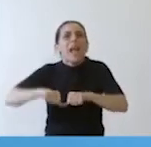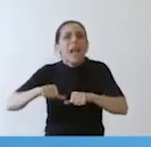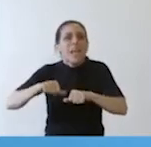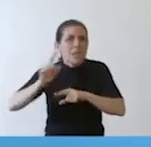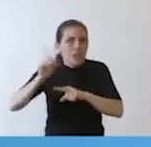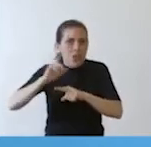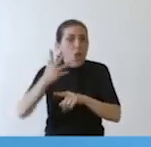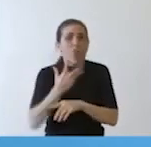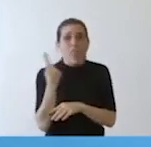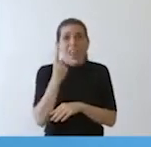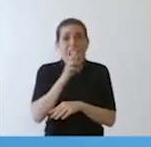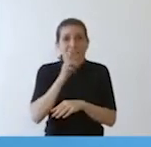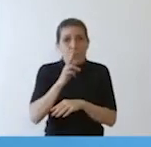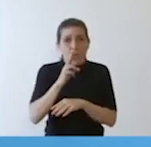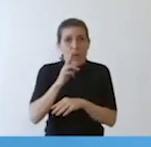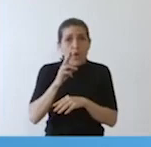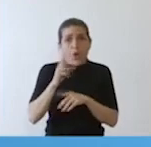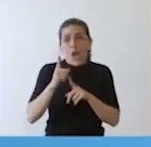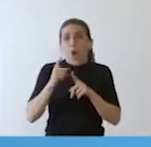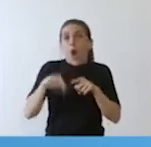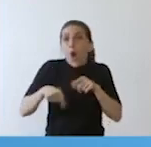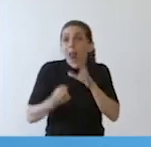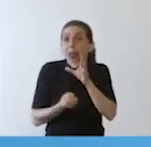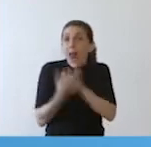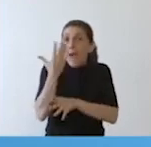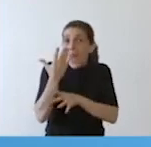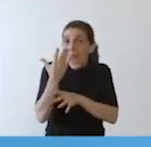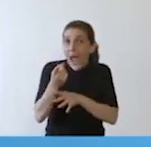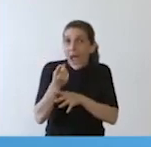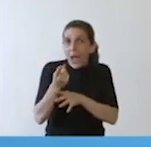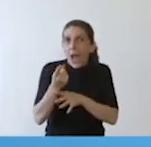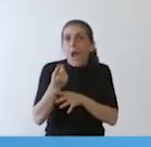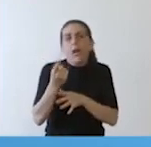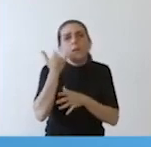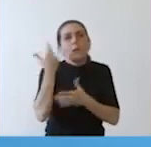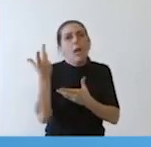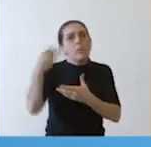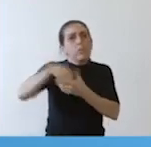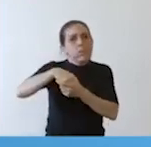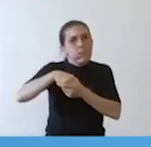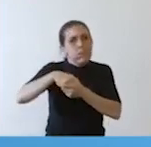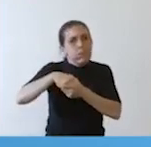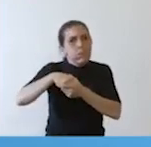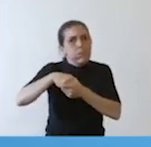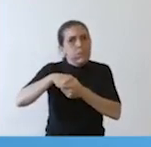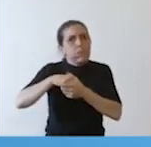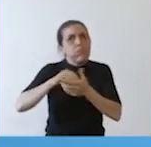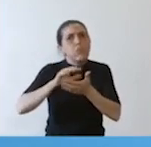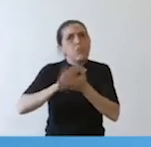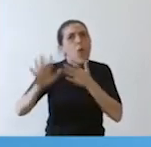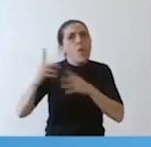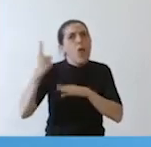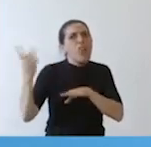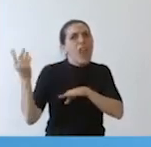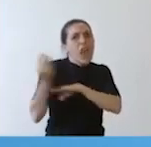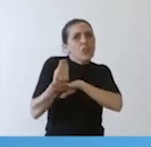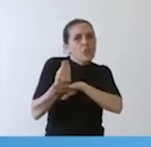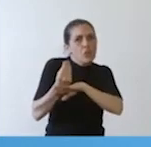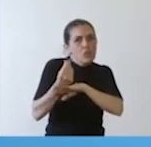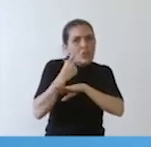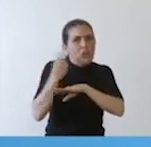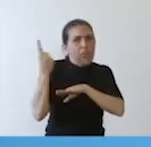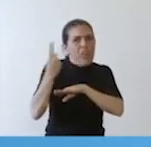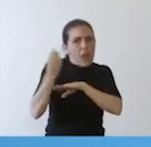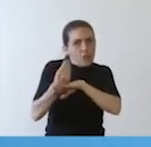La directora de la ANLIS hoy a la mañana ha sido parte de la puesta en funciones del nuevo director y realmente